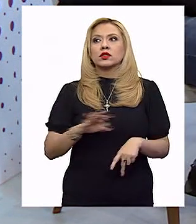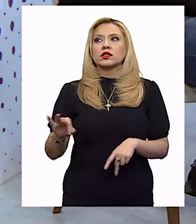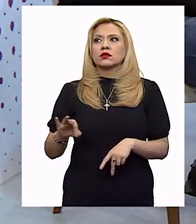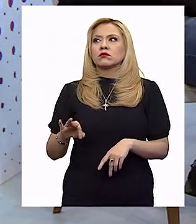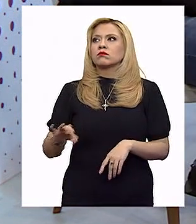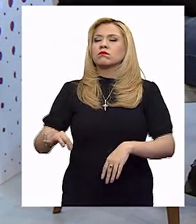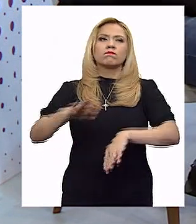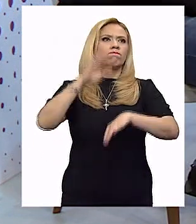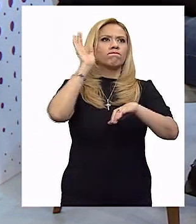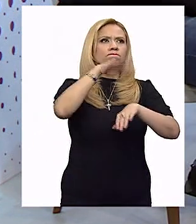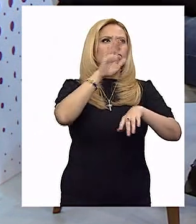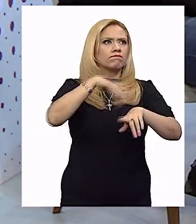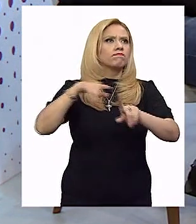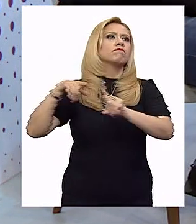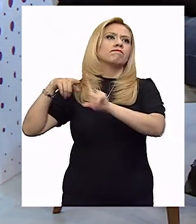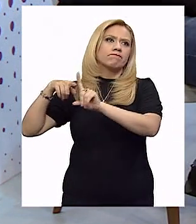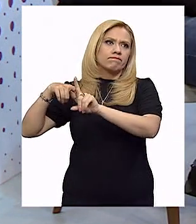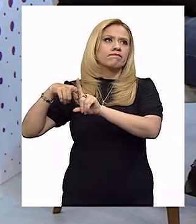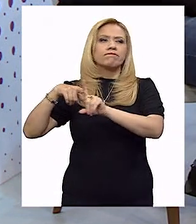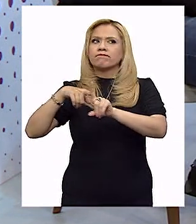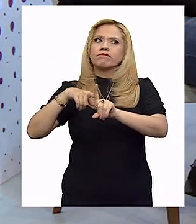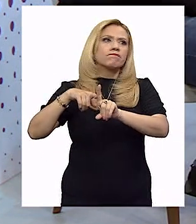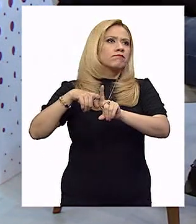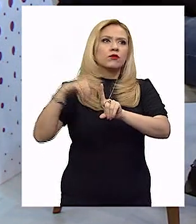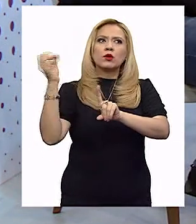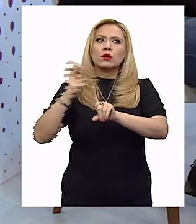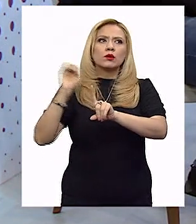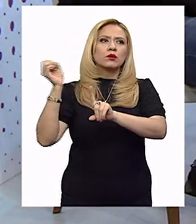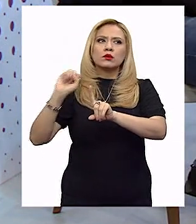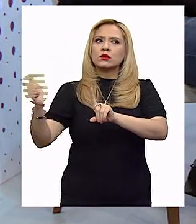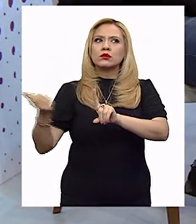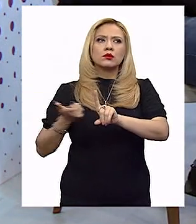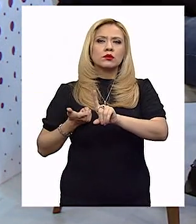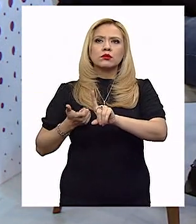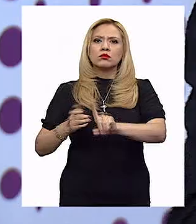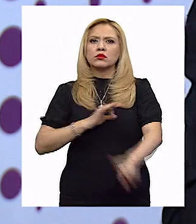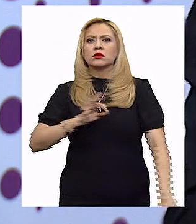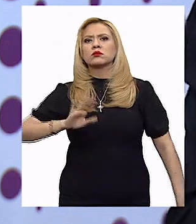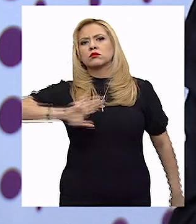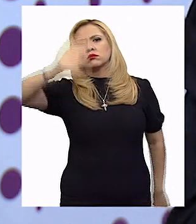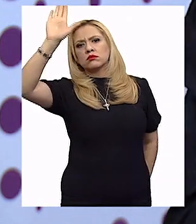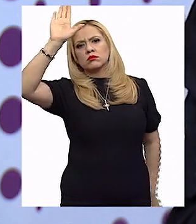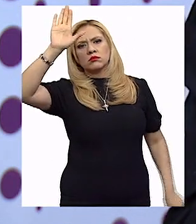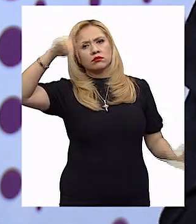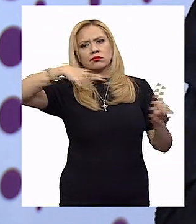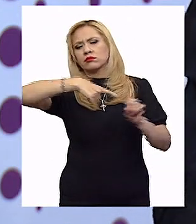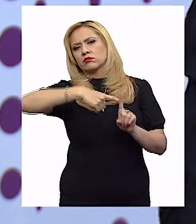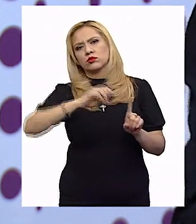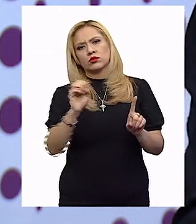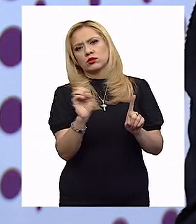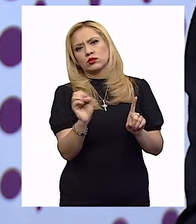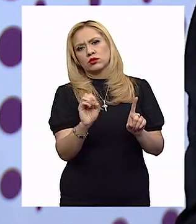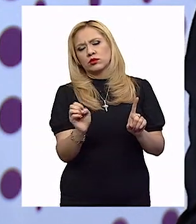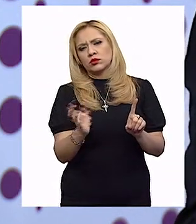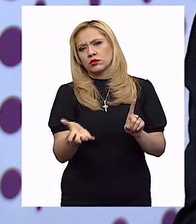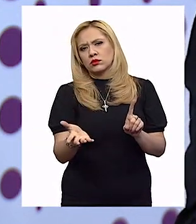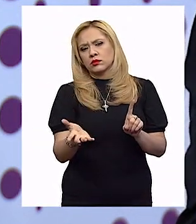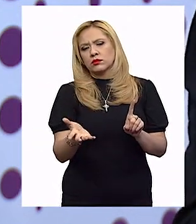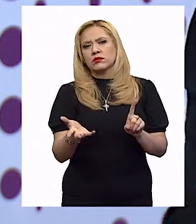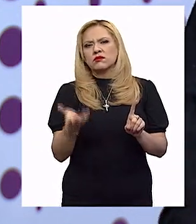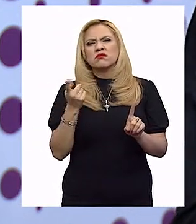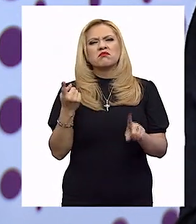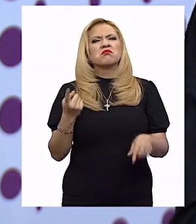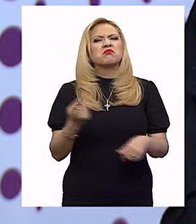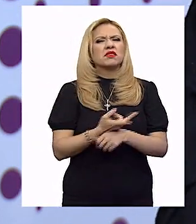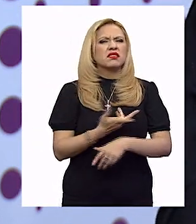a conocer de que efectivamente eso no se está llevando a cabo y poder alzar la voz y decir, esto no está sucediendo. ¿Qué pasa en ese momento?